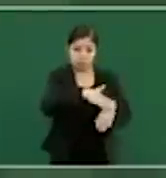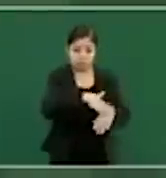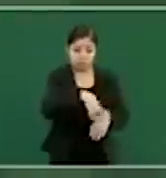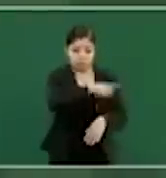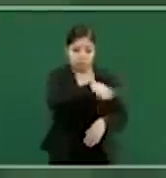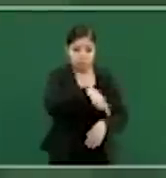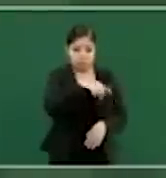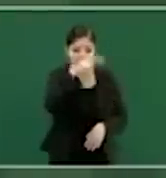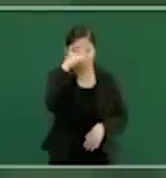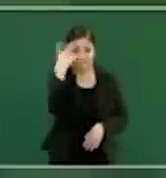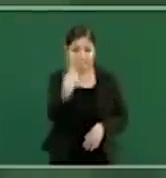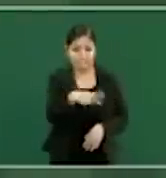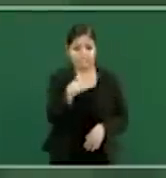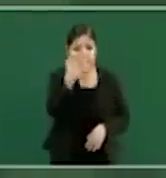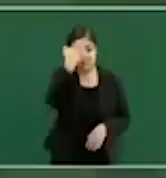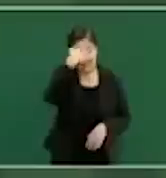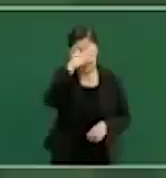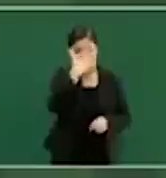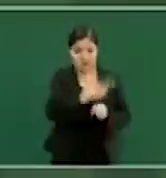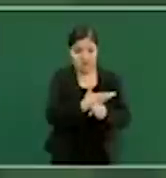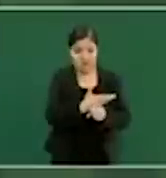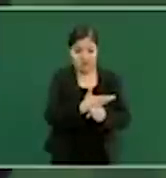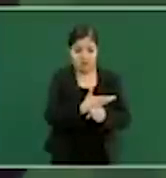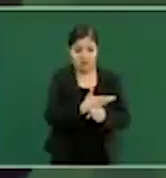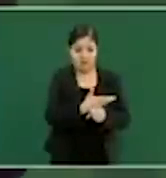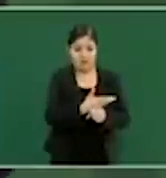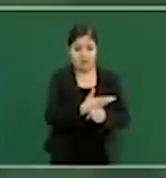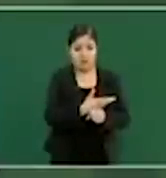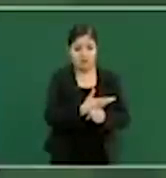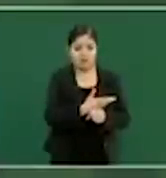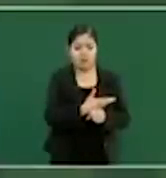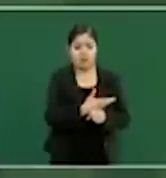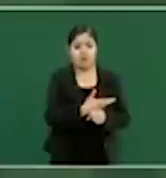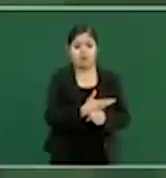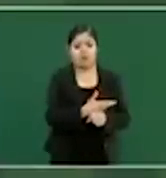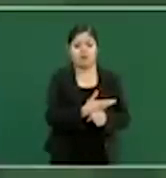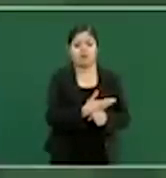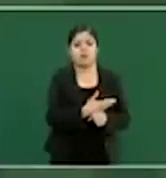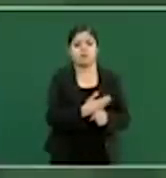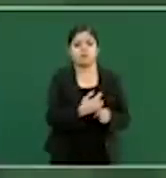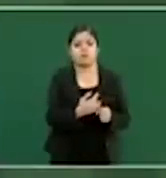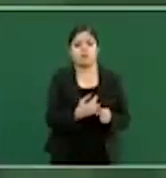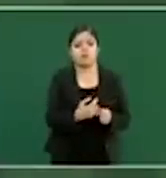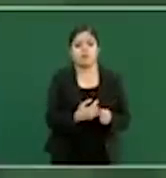mexicanos y extranjeros y a los que